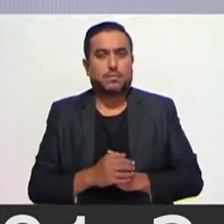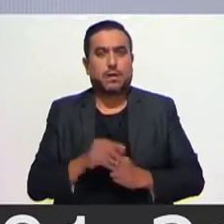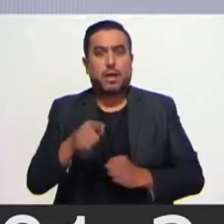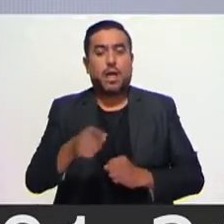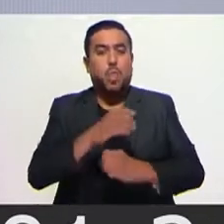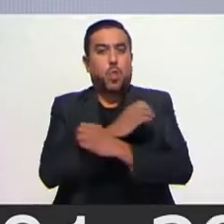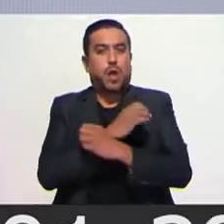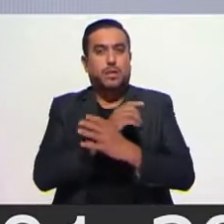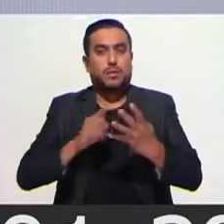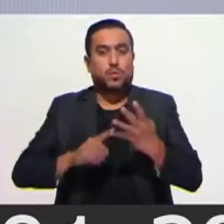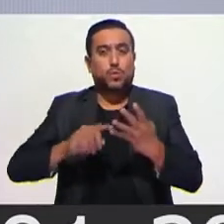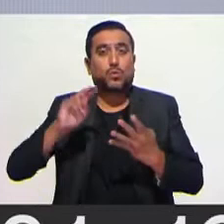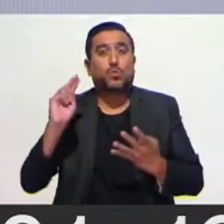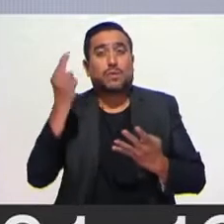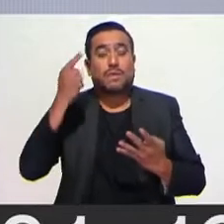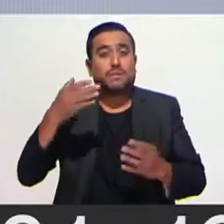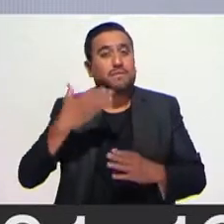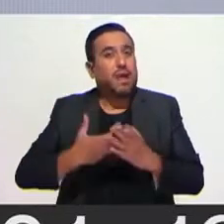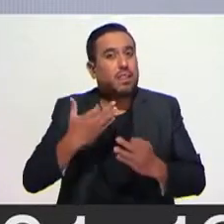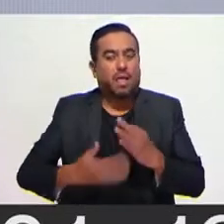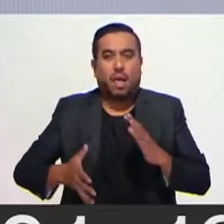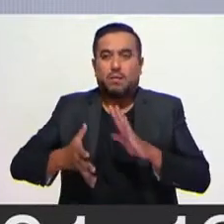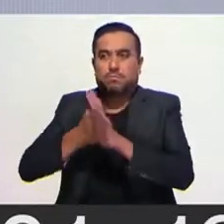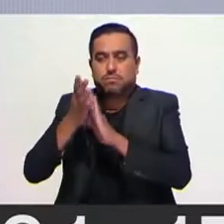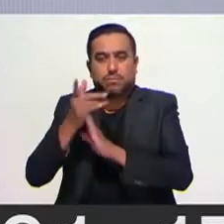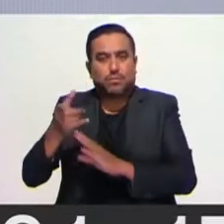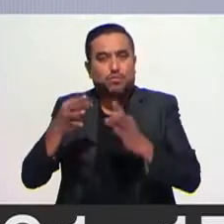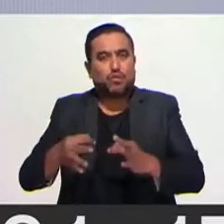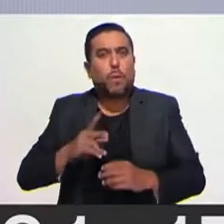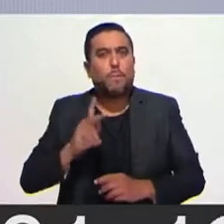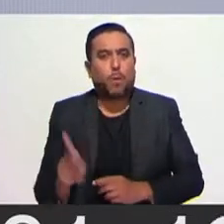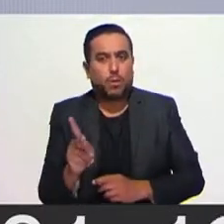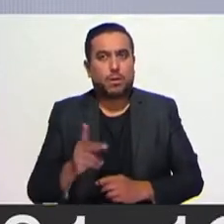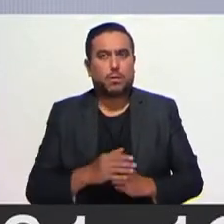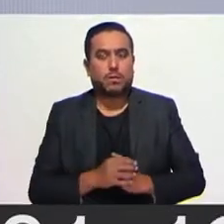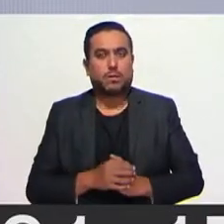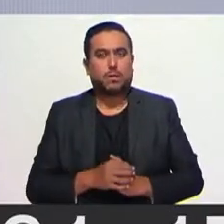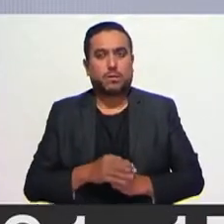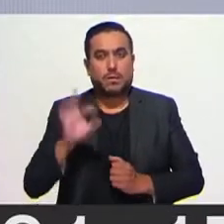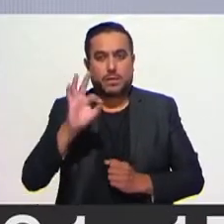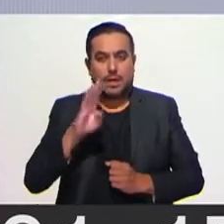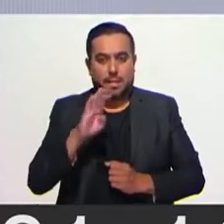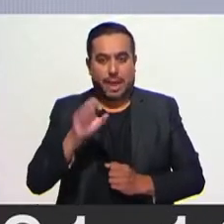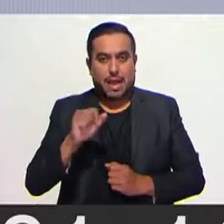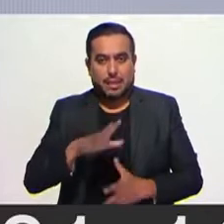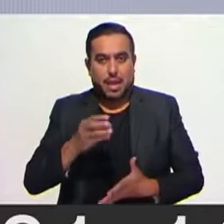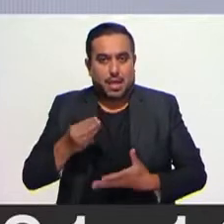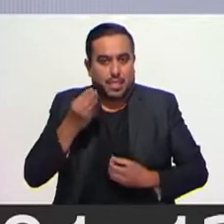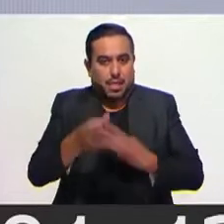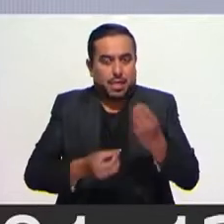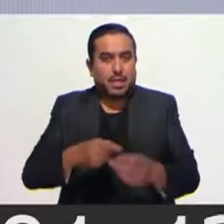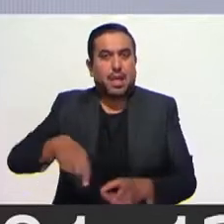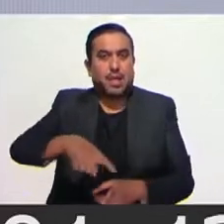educación superior carecemos de una gran infraestructura que sea pública. Si generamos todas las becas para ellos,